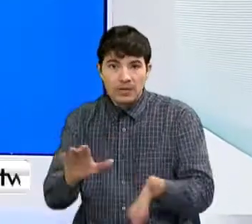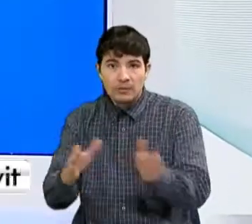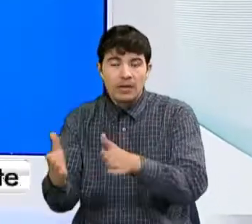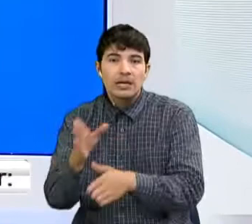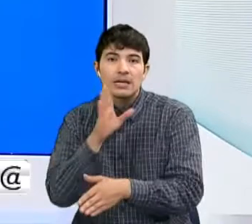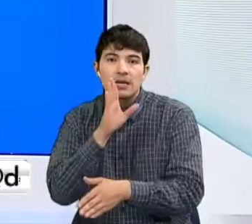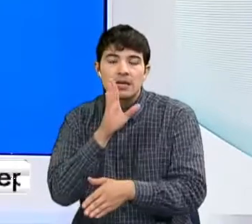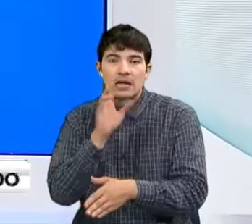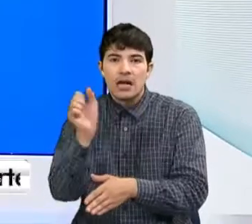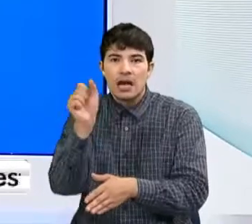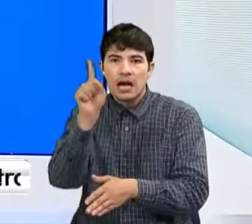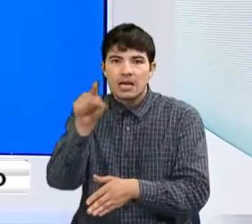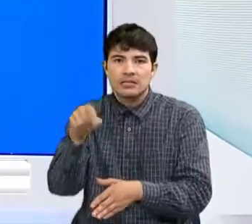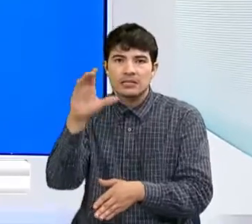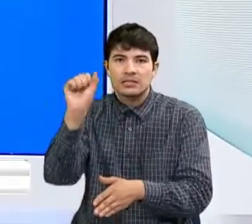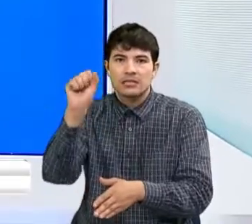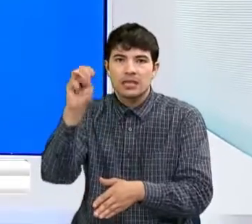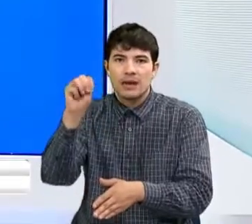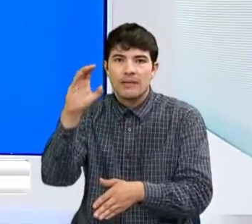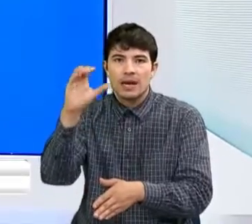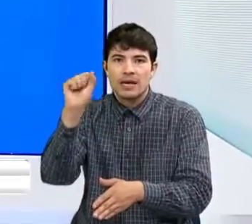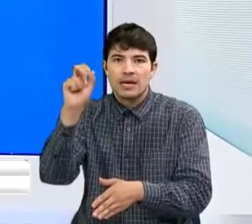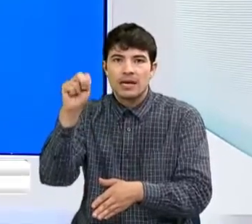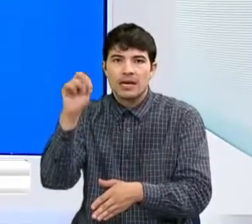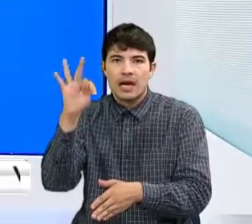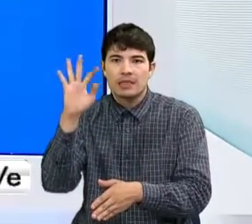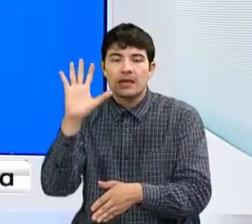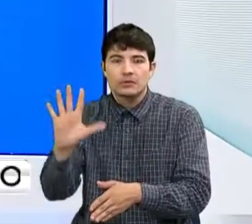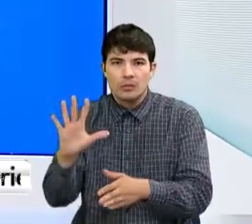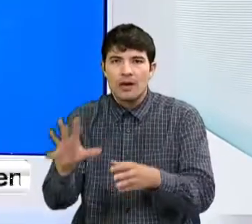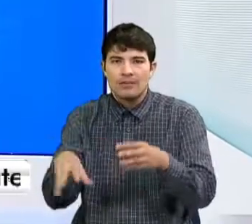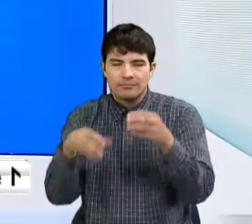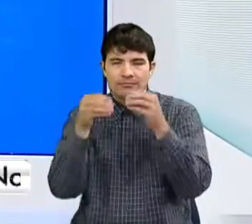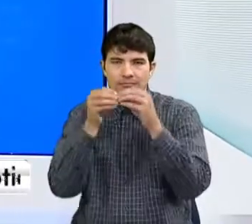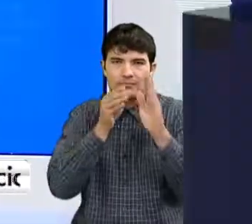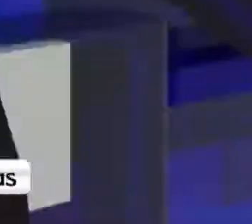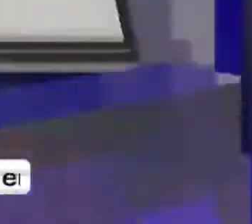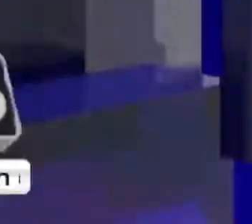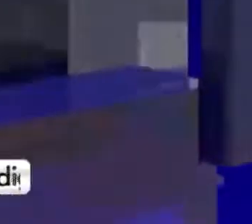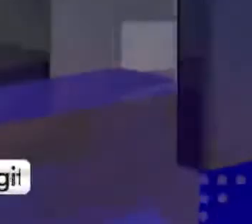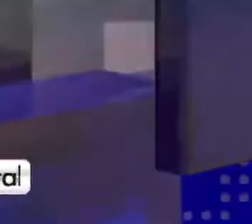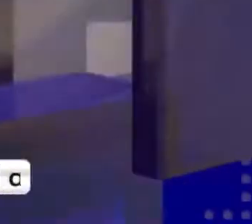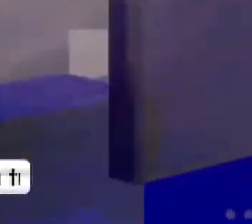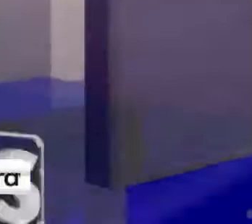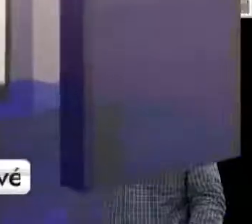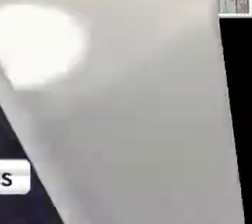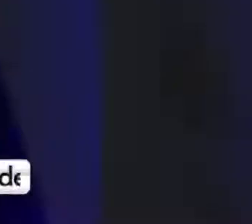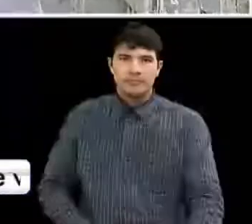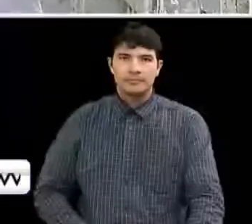ascamcat ayudarlo gato con el desarrollo de esa importante información haider buenas tardes